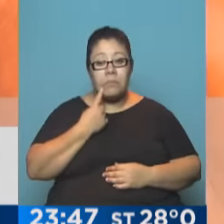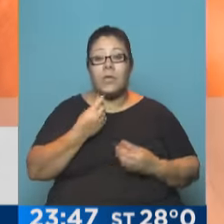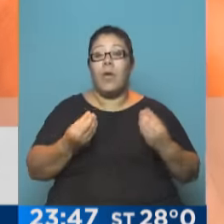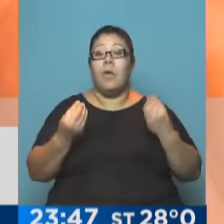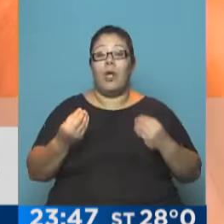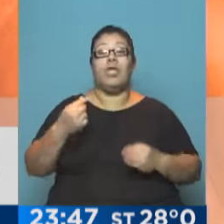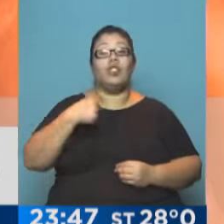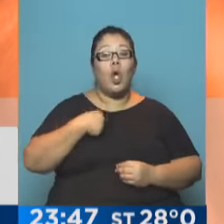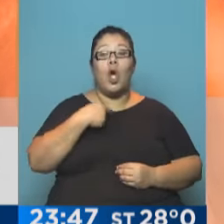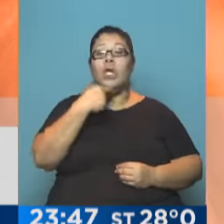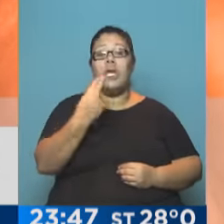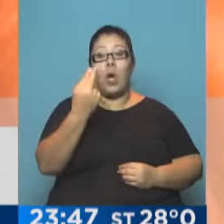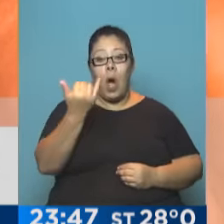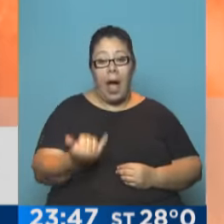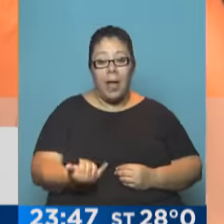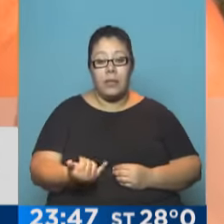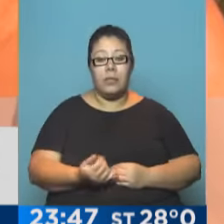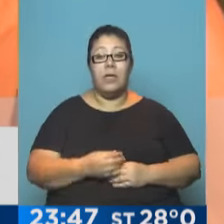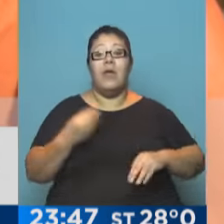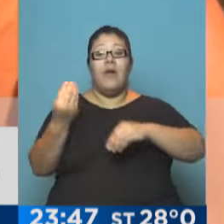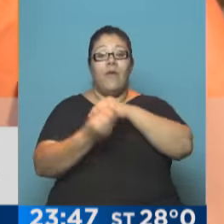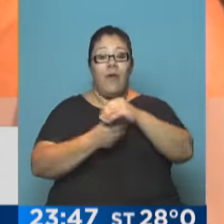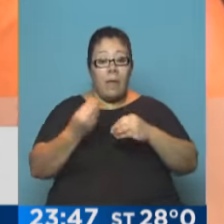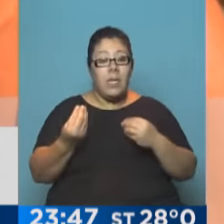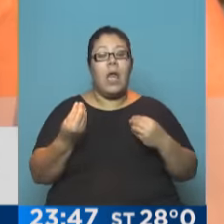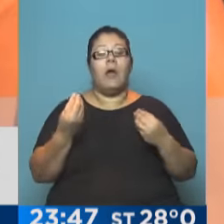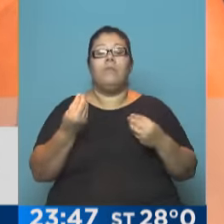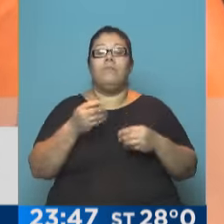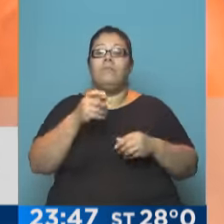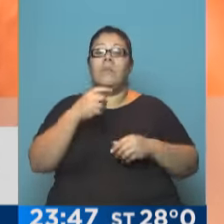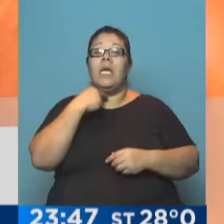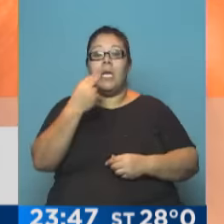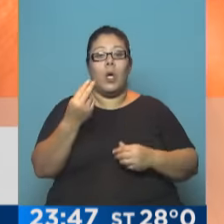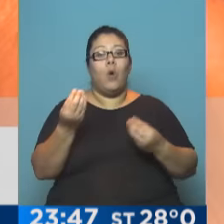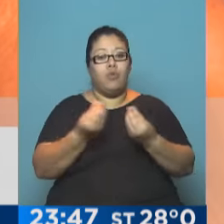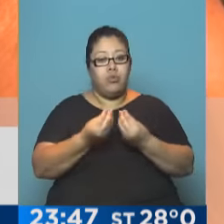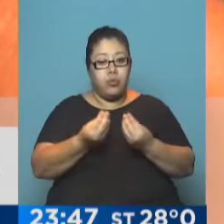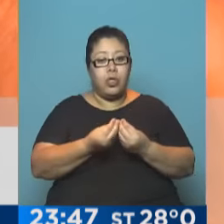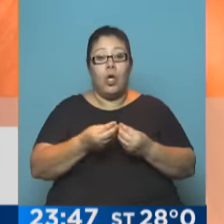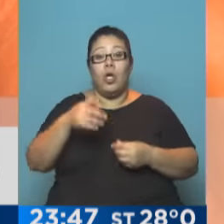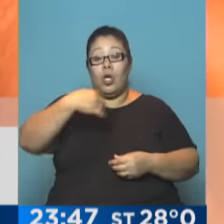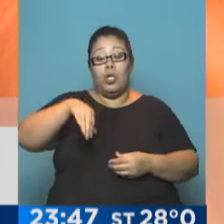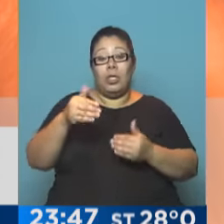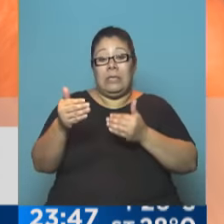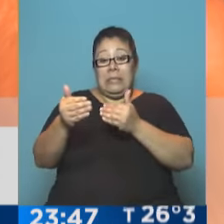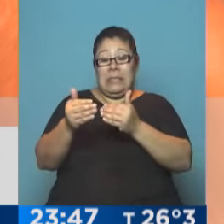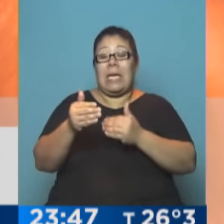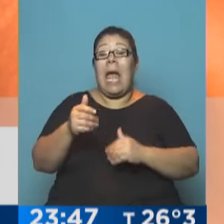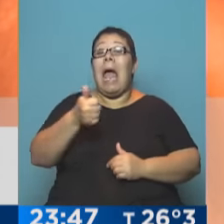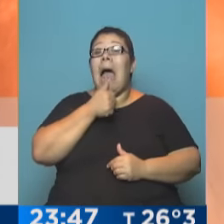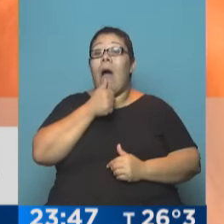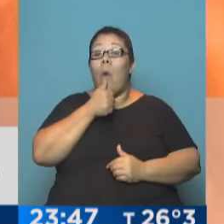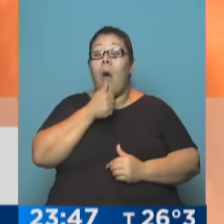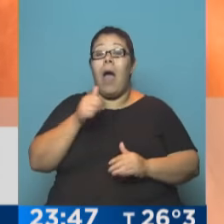Tengo mis hijos y una familia grande, numerosa. Estamos muy cerca del agua, nos aguanta un poco el